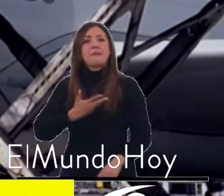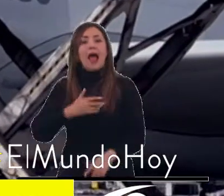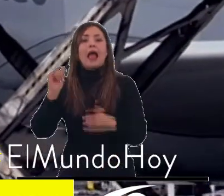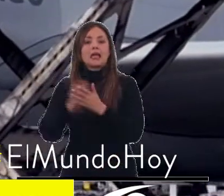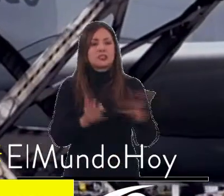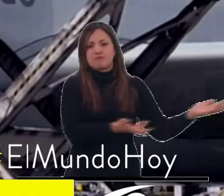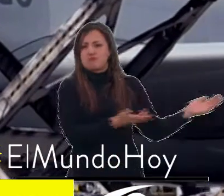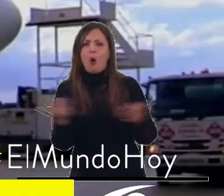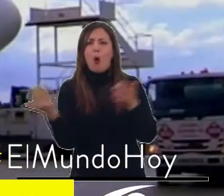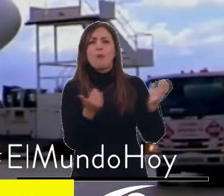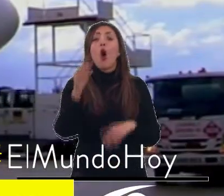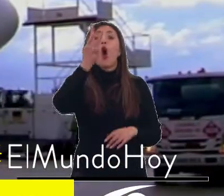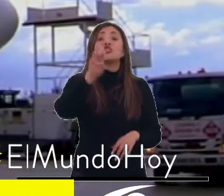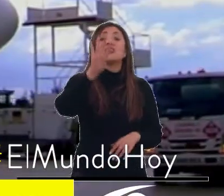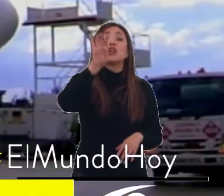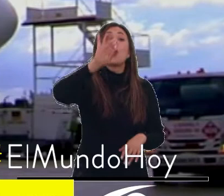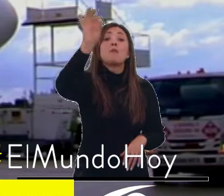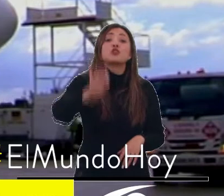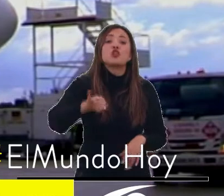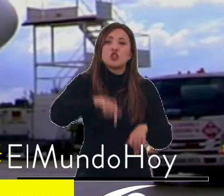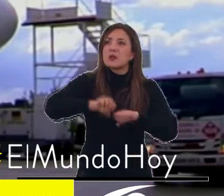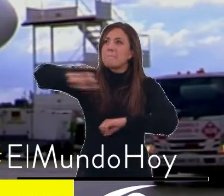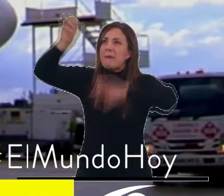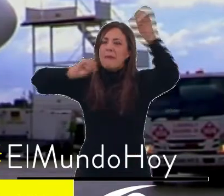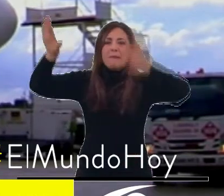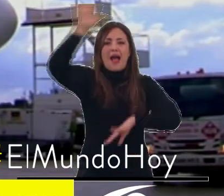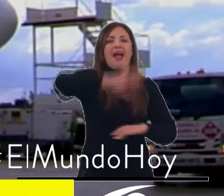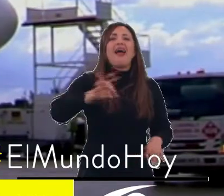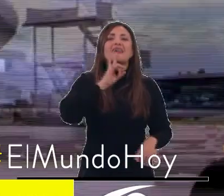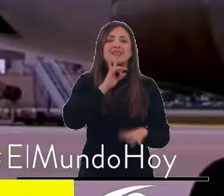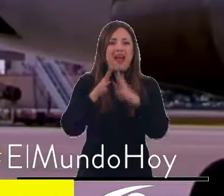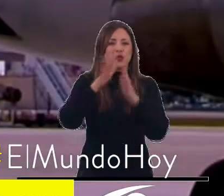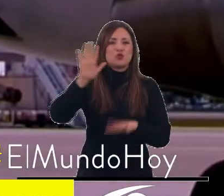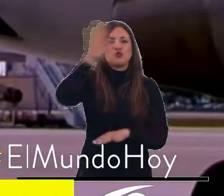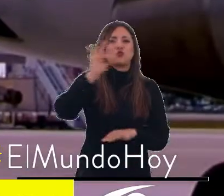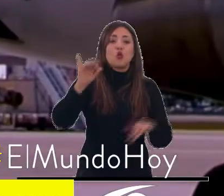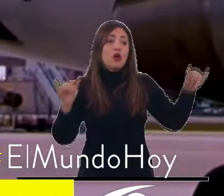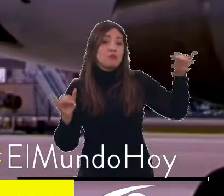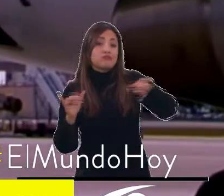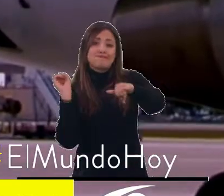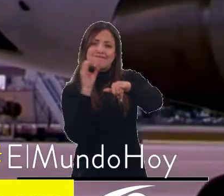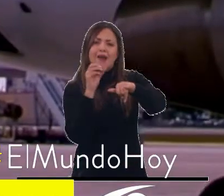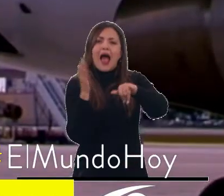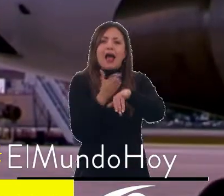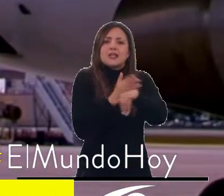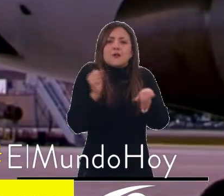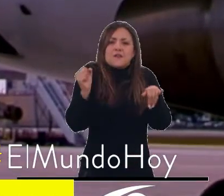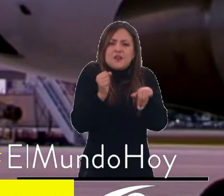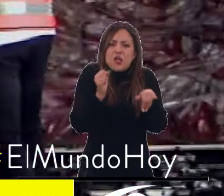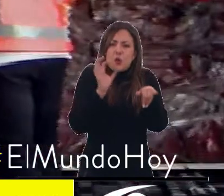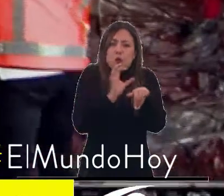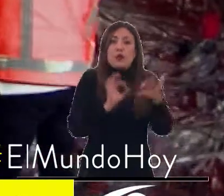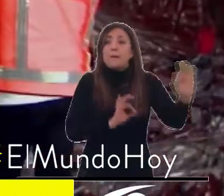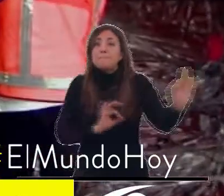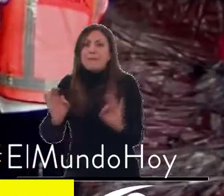ingresa el 89% de todas las que se distribuyen en el país para esta fecha. Las aeronaves vienen refrigeradas y la logística es